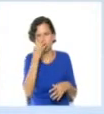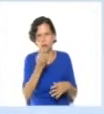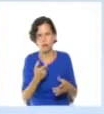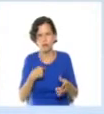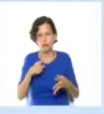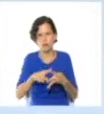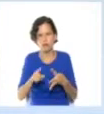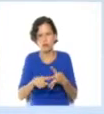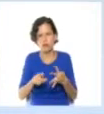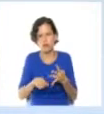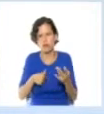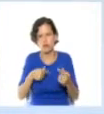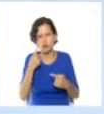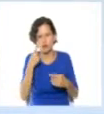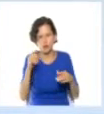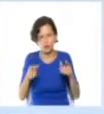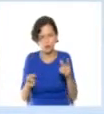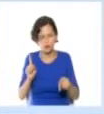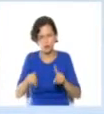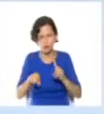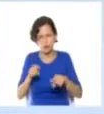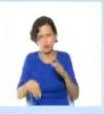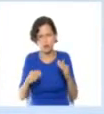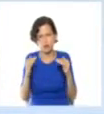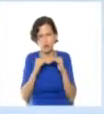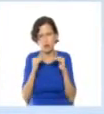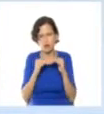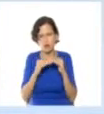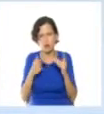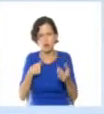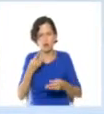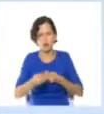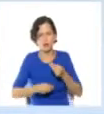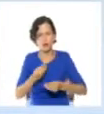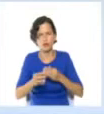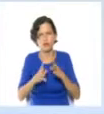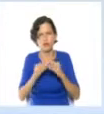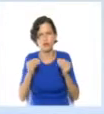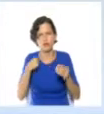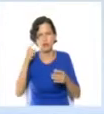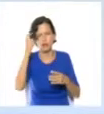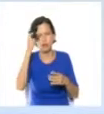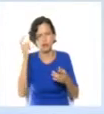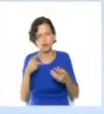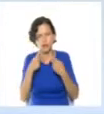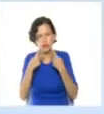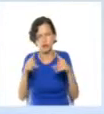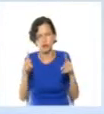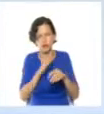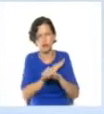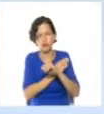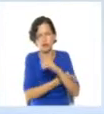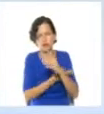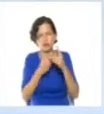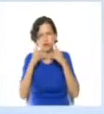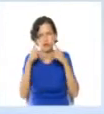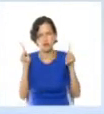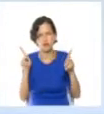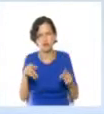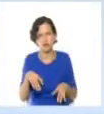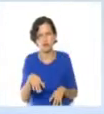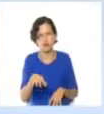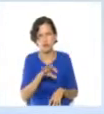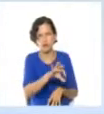situaciones que presenten similitudes con las situaciones que se viven a través del poder público. El segundo punto es la elección del